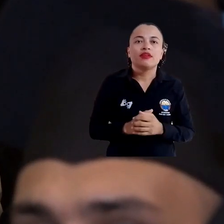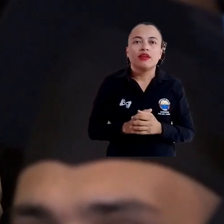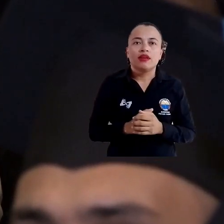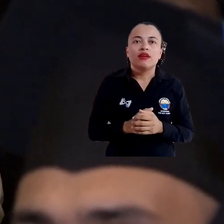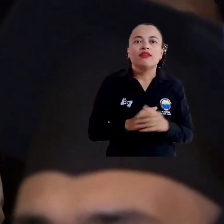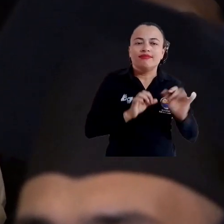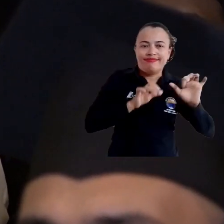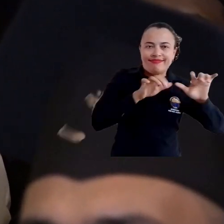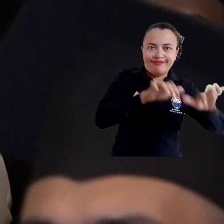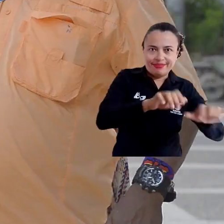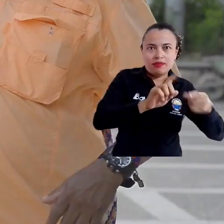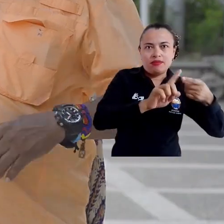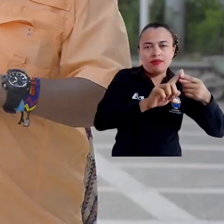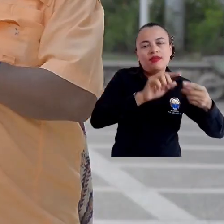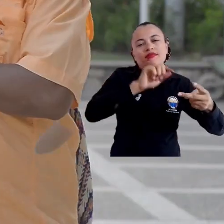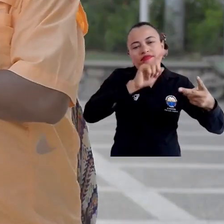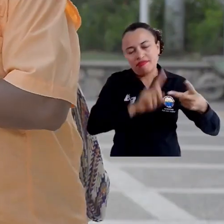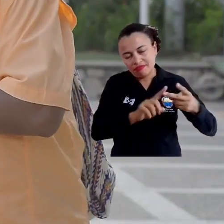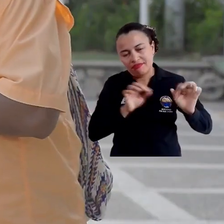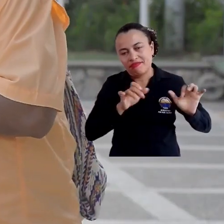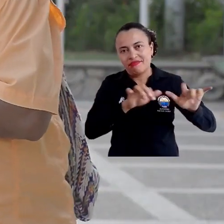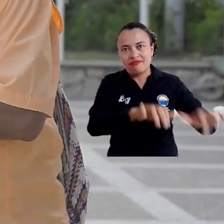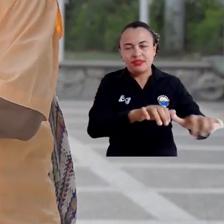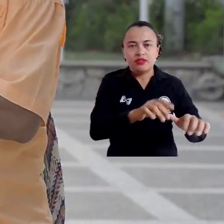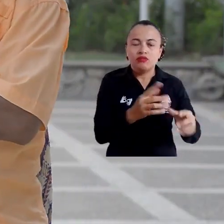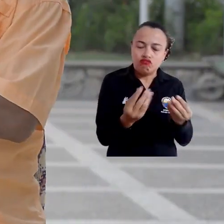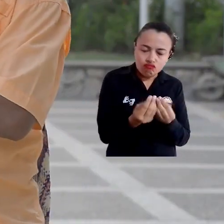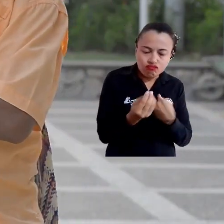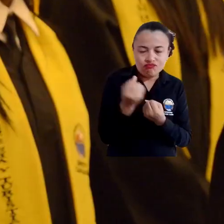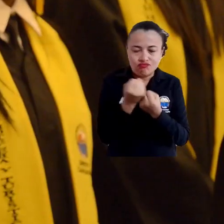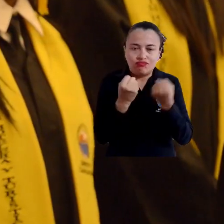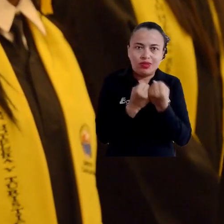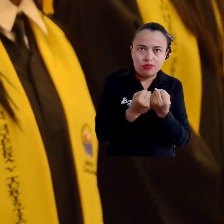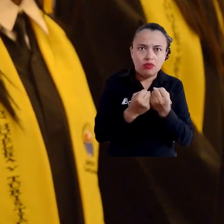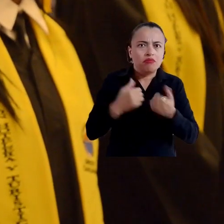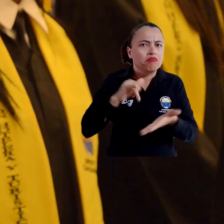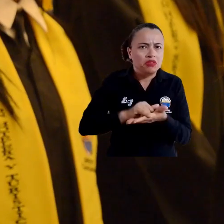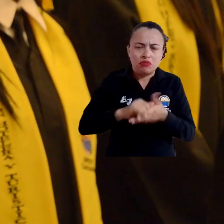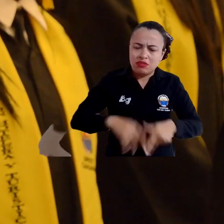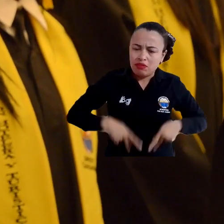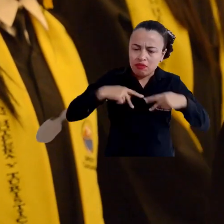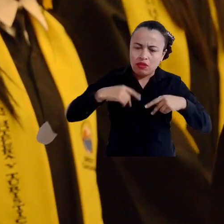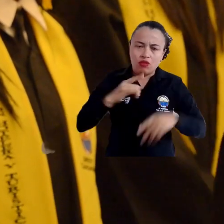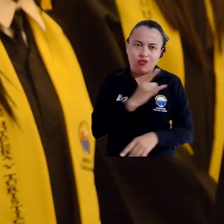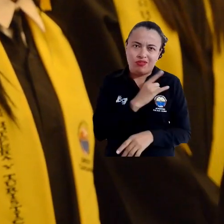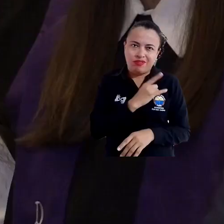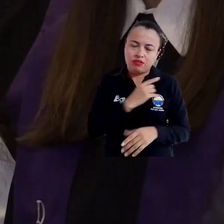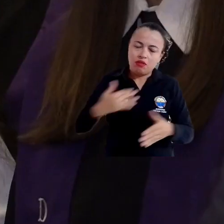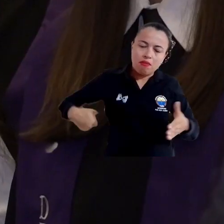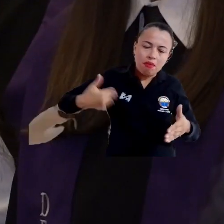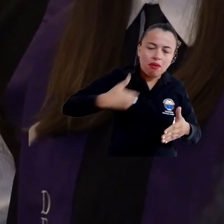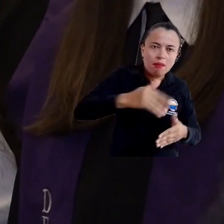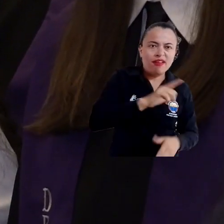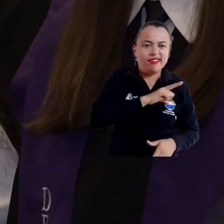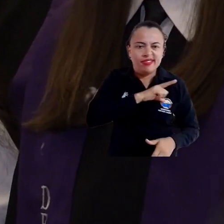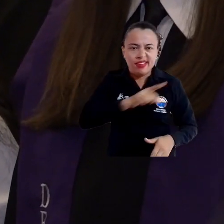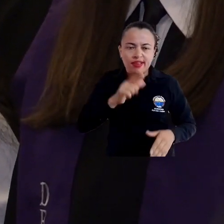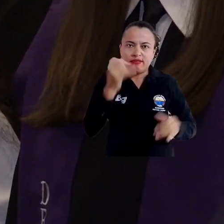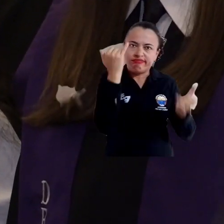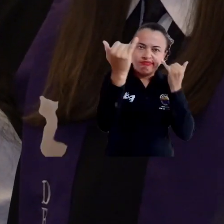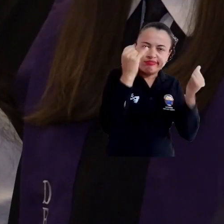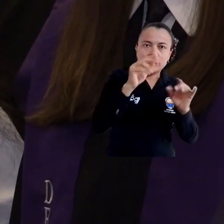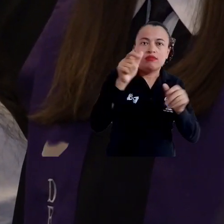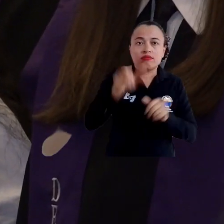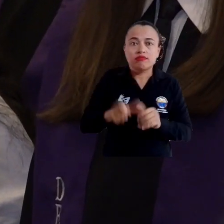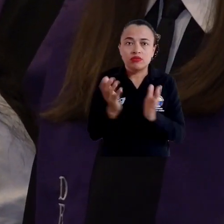sus padres, aunque en ceremonias diferentes lo lograron juntas, así como transcurrió su vida universitaria en la que lideraron